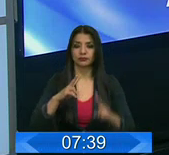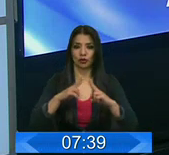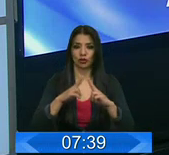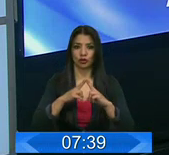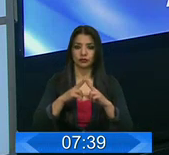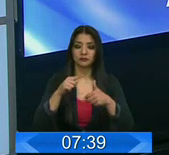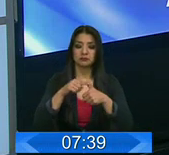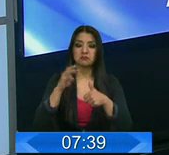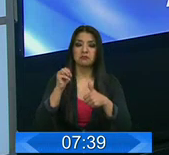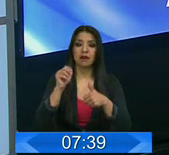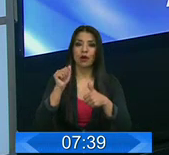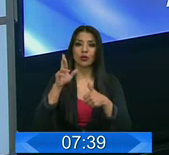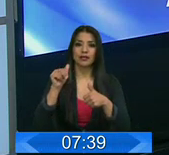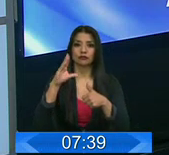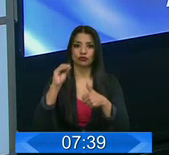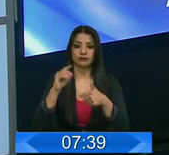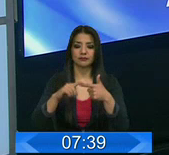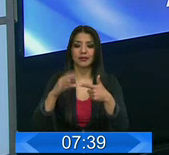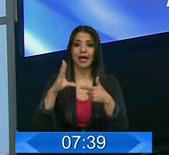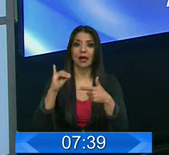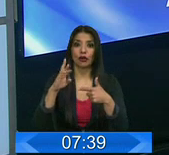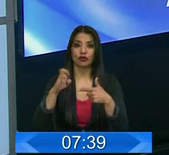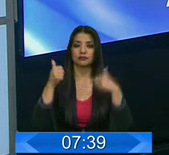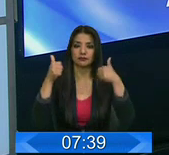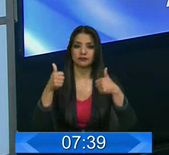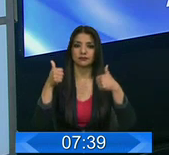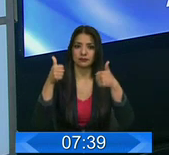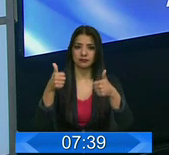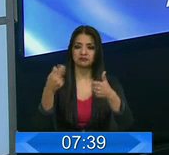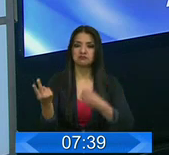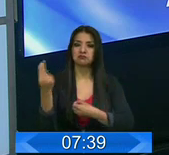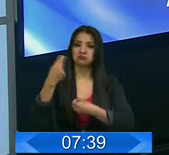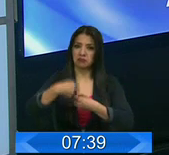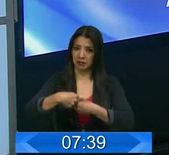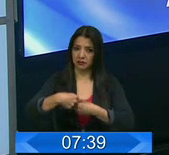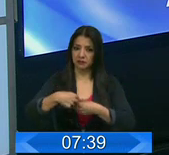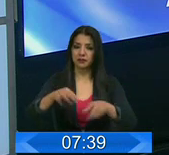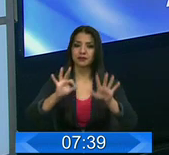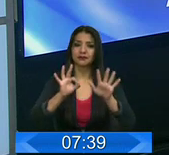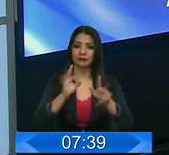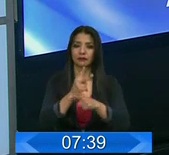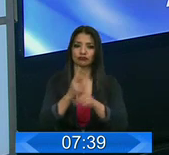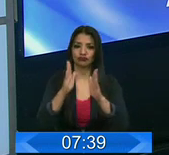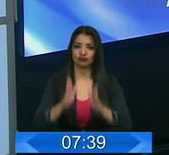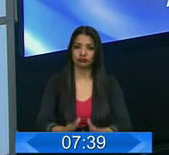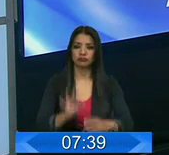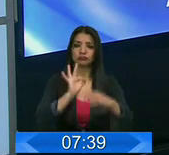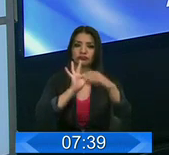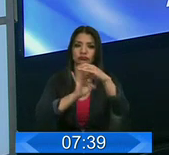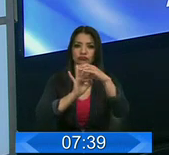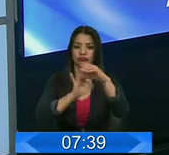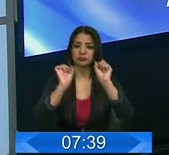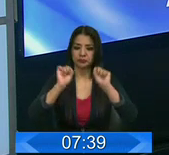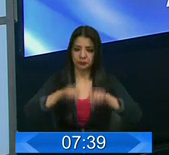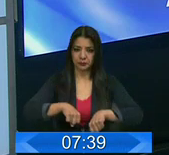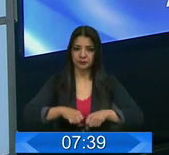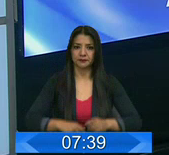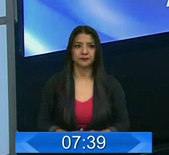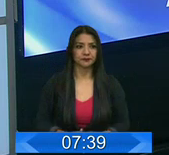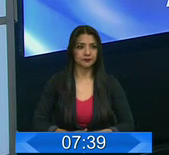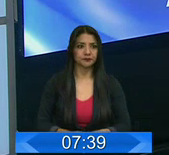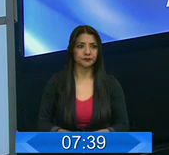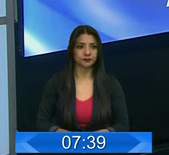Mauricio Gallardo y Carlos Espinosa son los candidatos que aspiran a ocupar una de las 7 consejerías del Consejo de Participación Ciudadana y Control